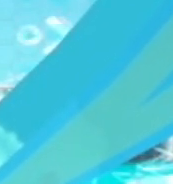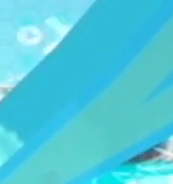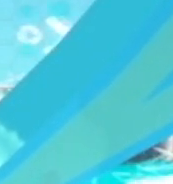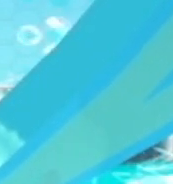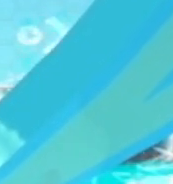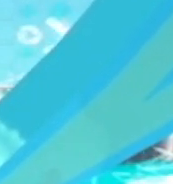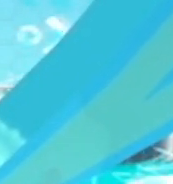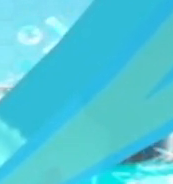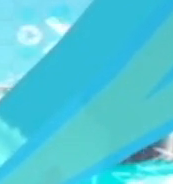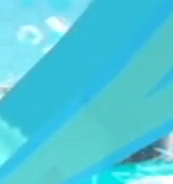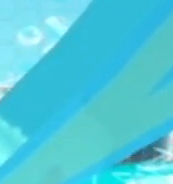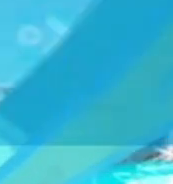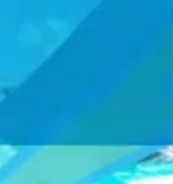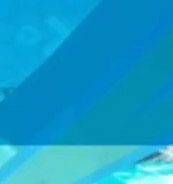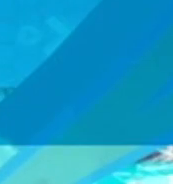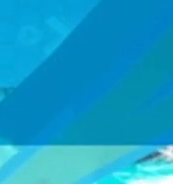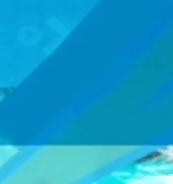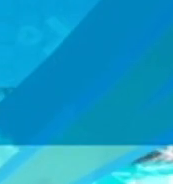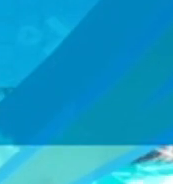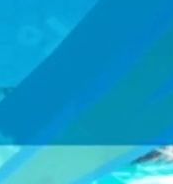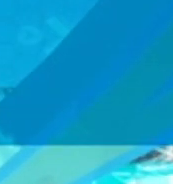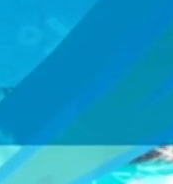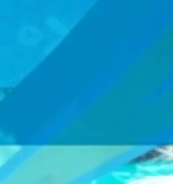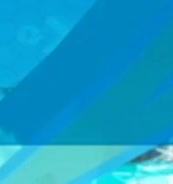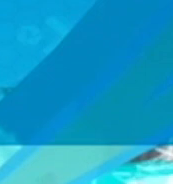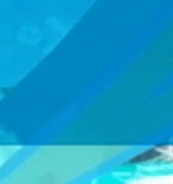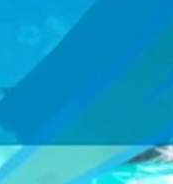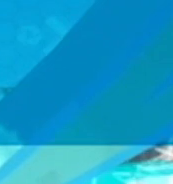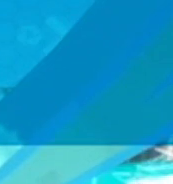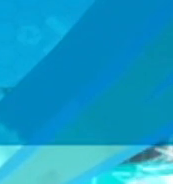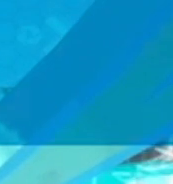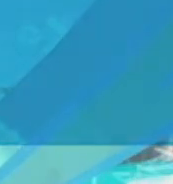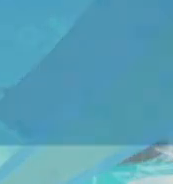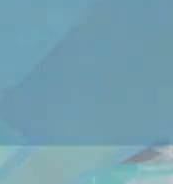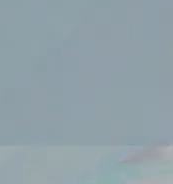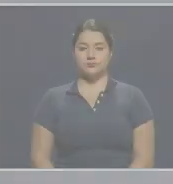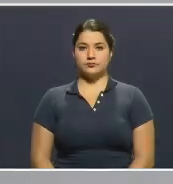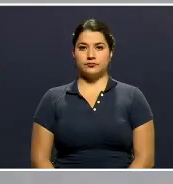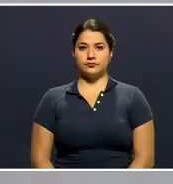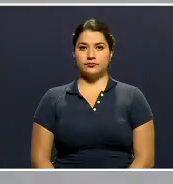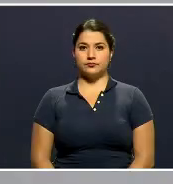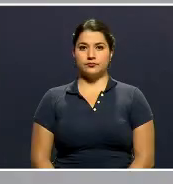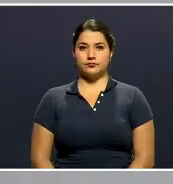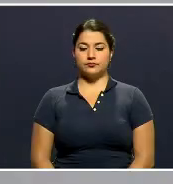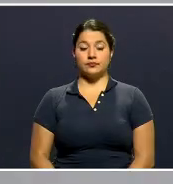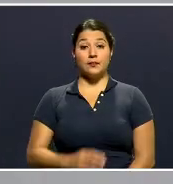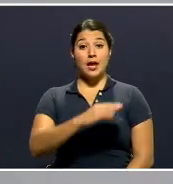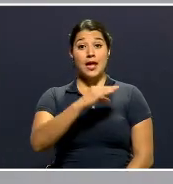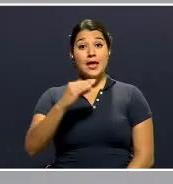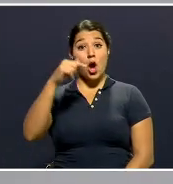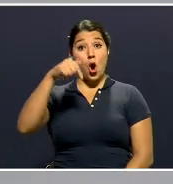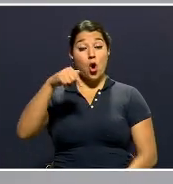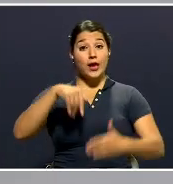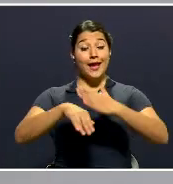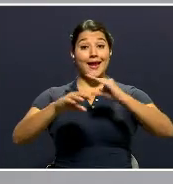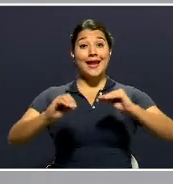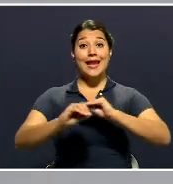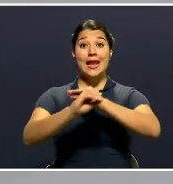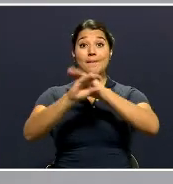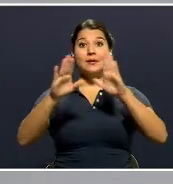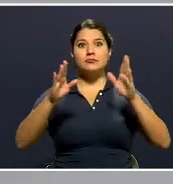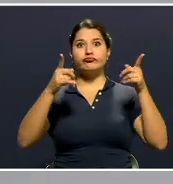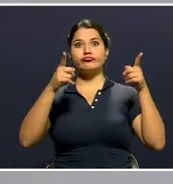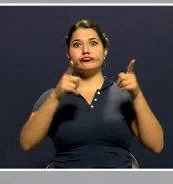Popular Pensiones te presentó la tasa básica pasiva. Y esta mañana se presentó un